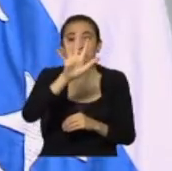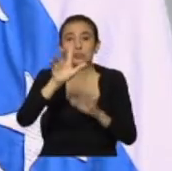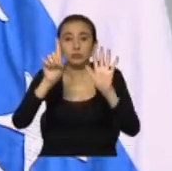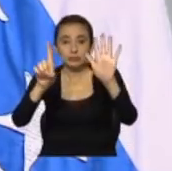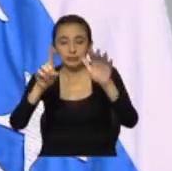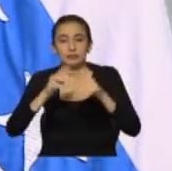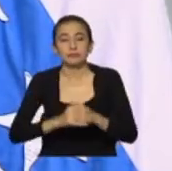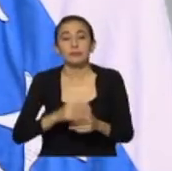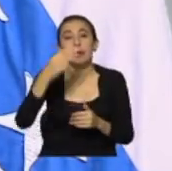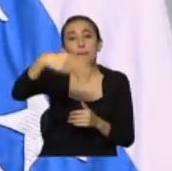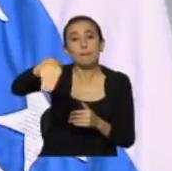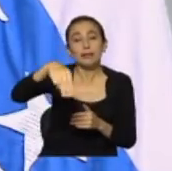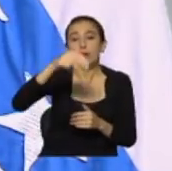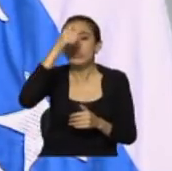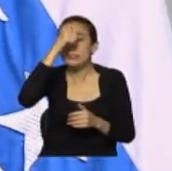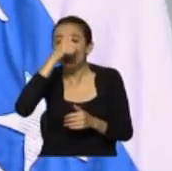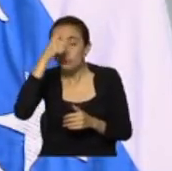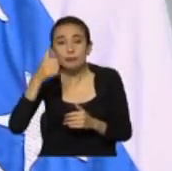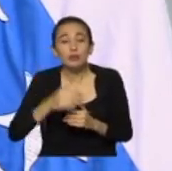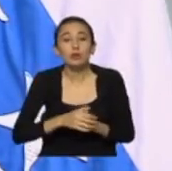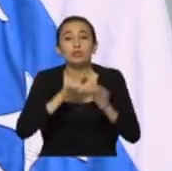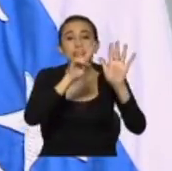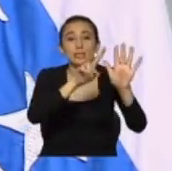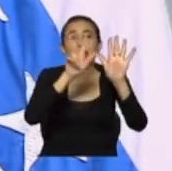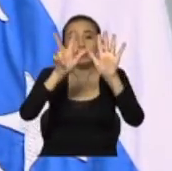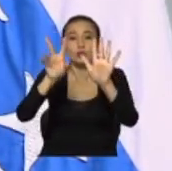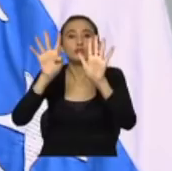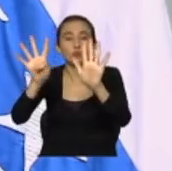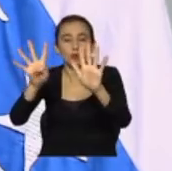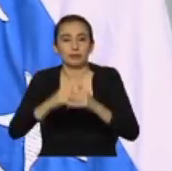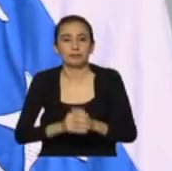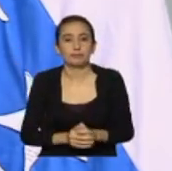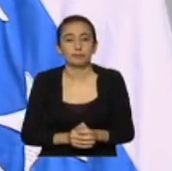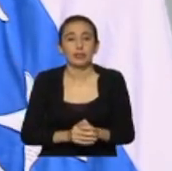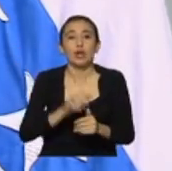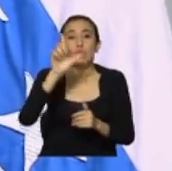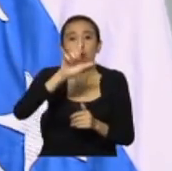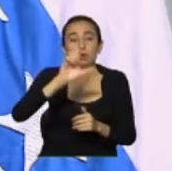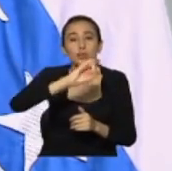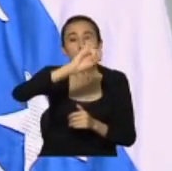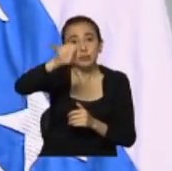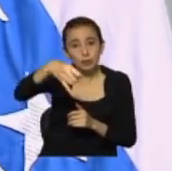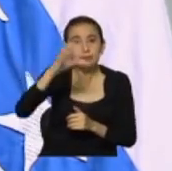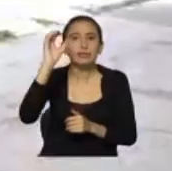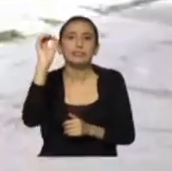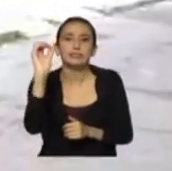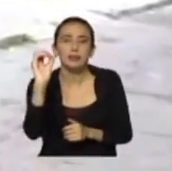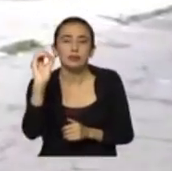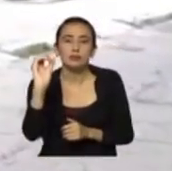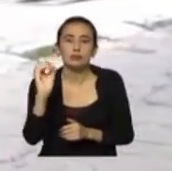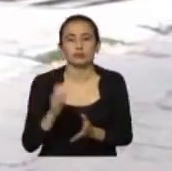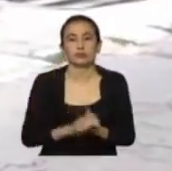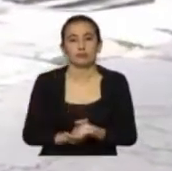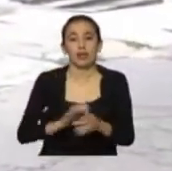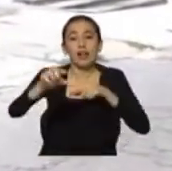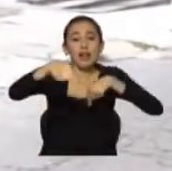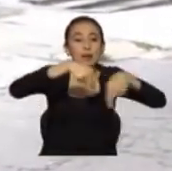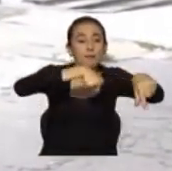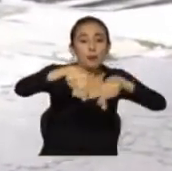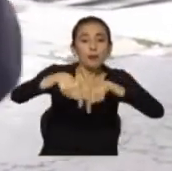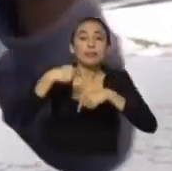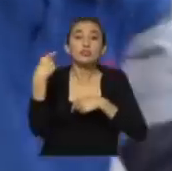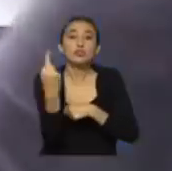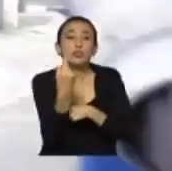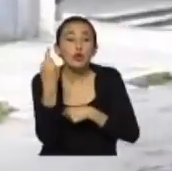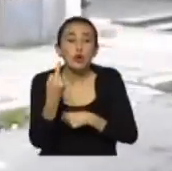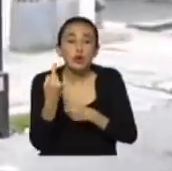miércoles y domingo 7 8 y 9 lunes y jueves el 0 la movilización está permitida